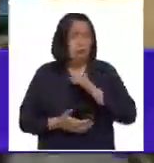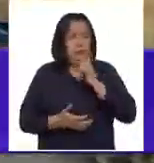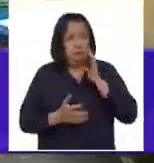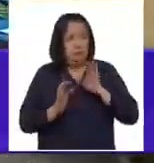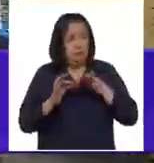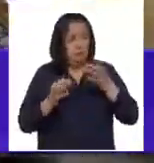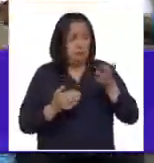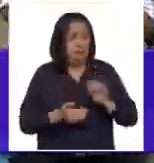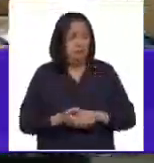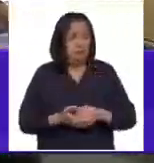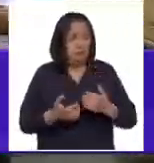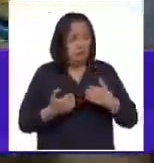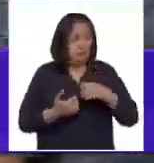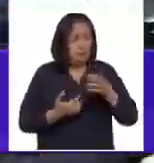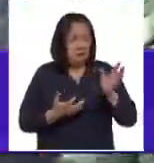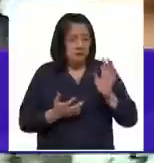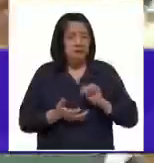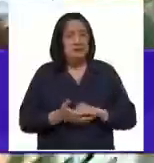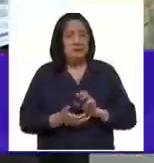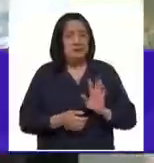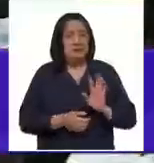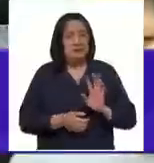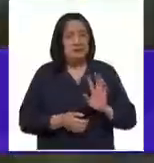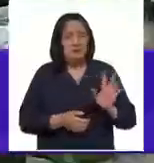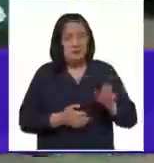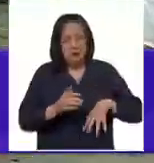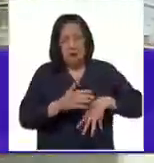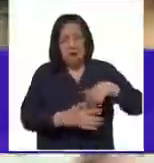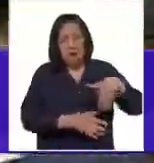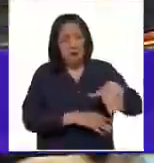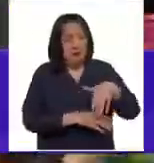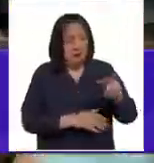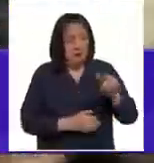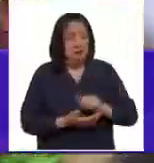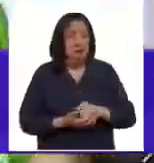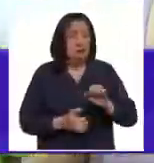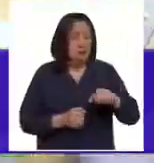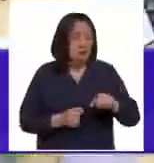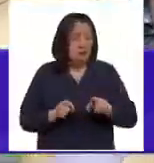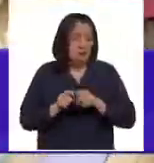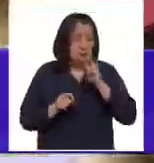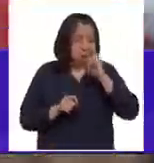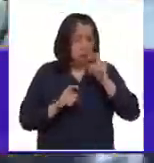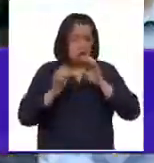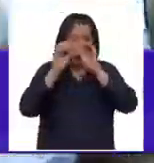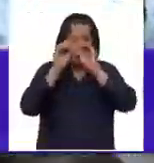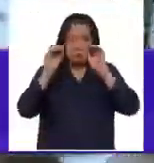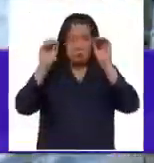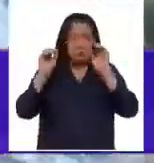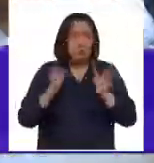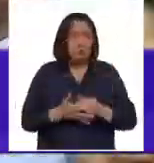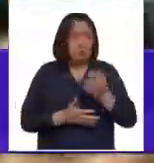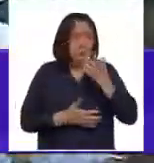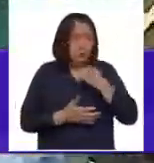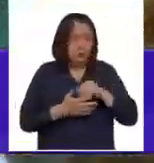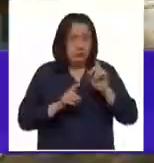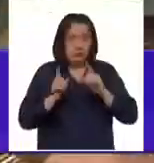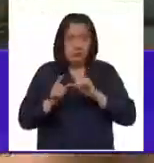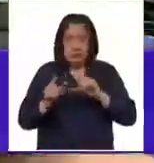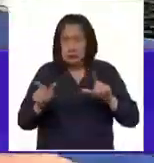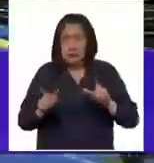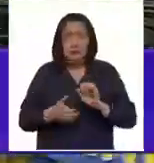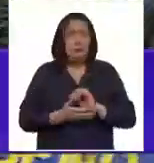todo su puesto establecido, sí, prácticamente correcto. En toda la calle. Adornos de Navidad vemos también en algunos lugares, pero me parece